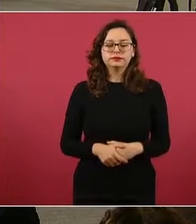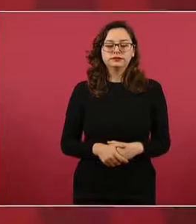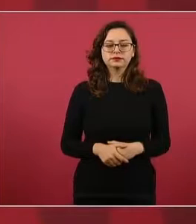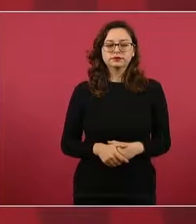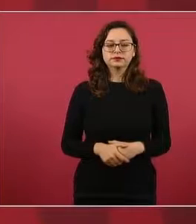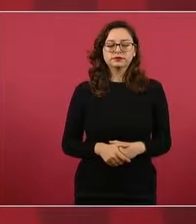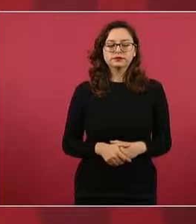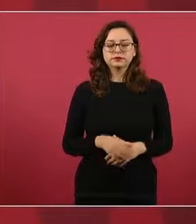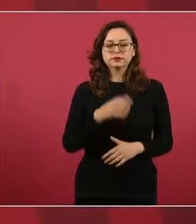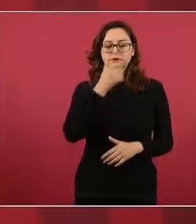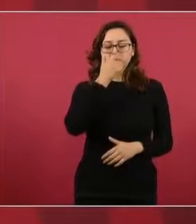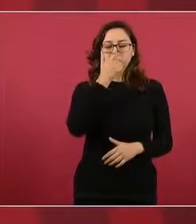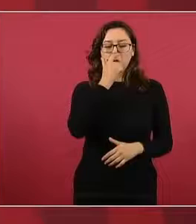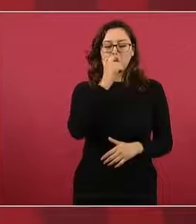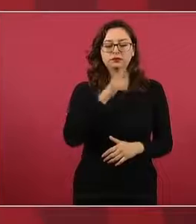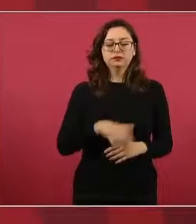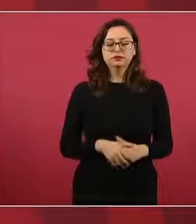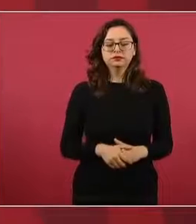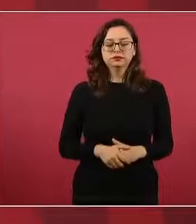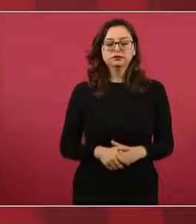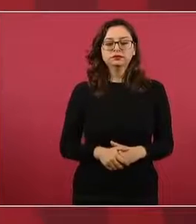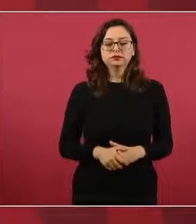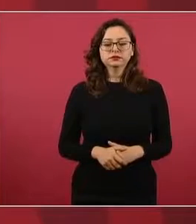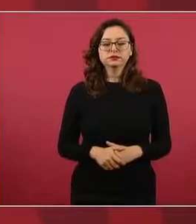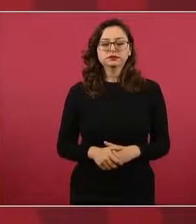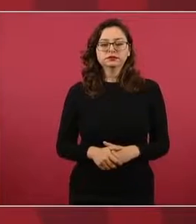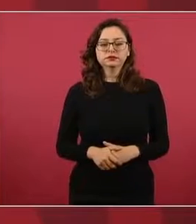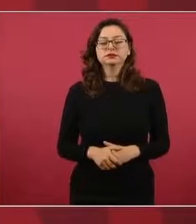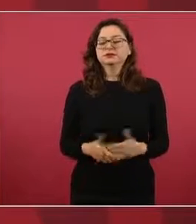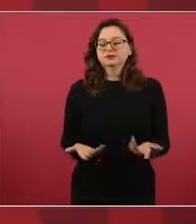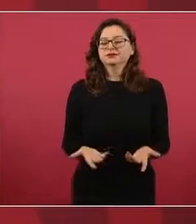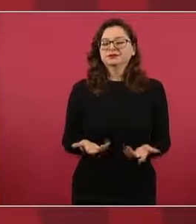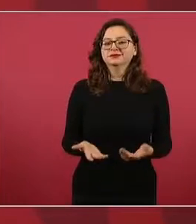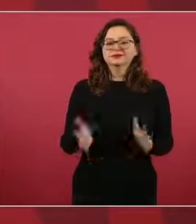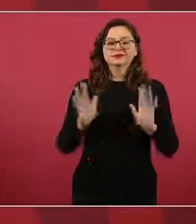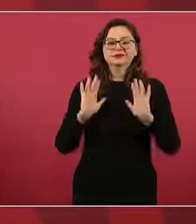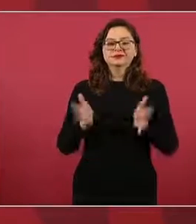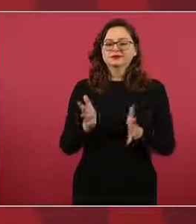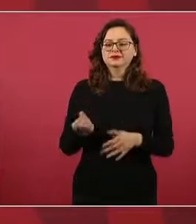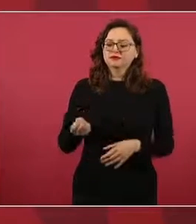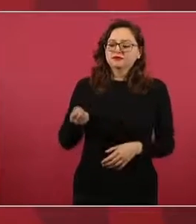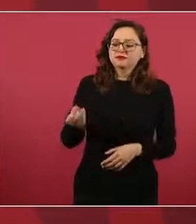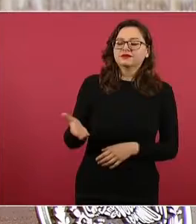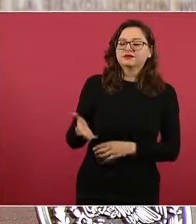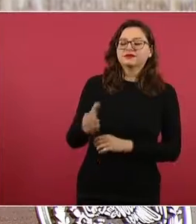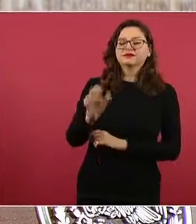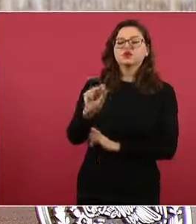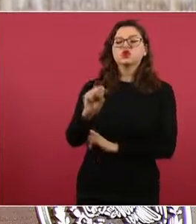Sí, ya le llaman así el superpeso, yo no quiero